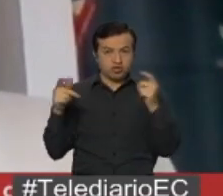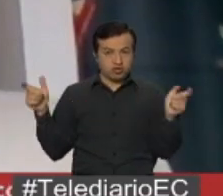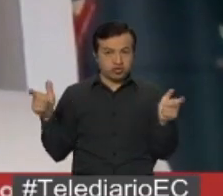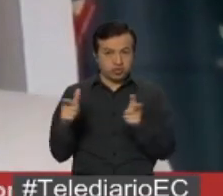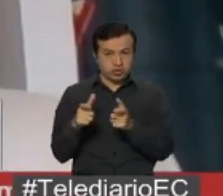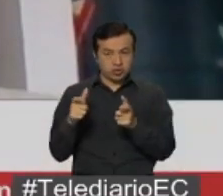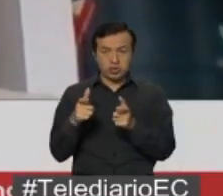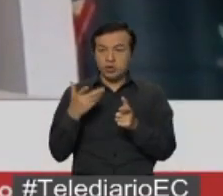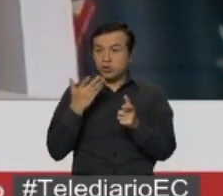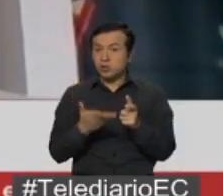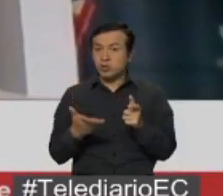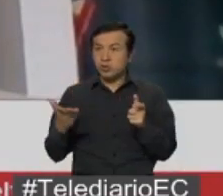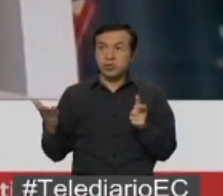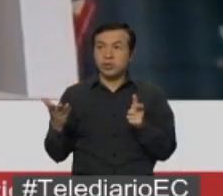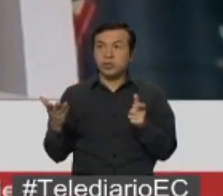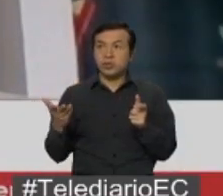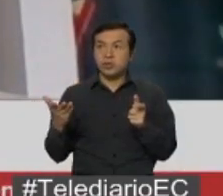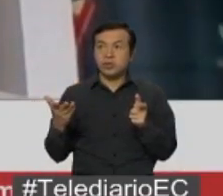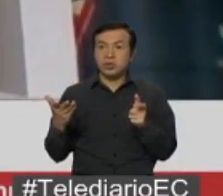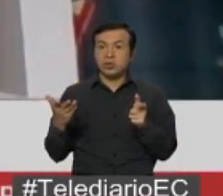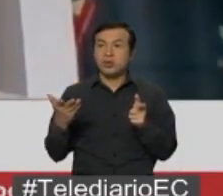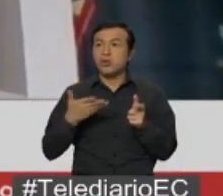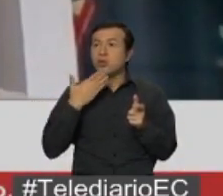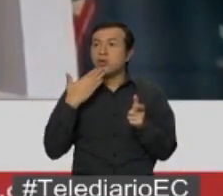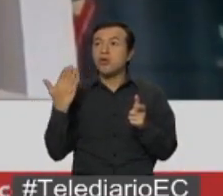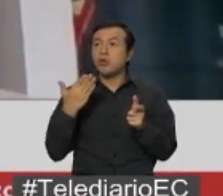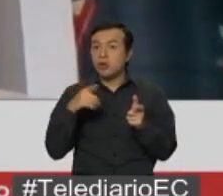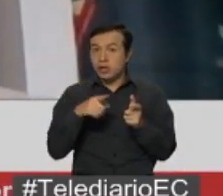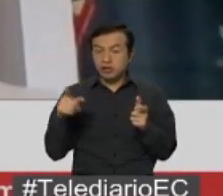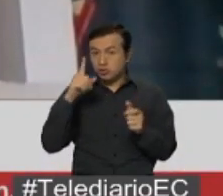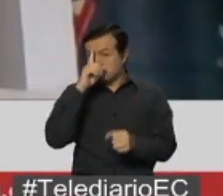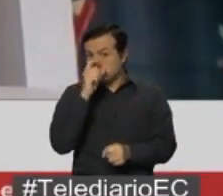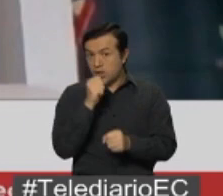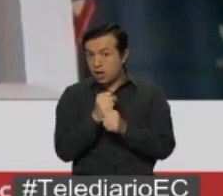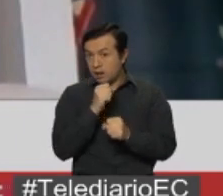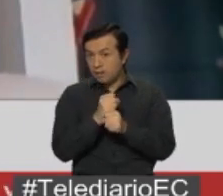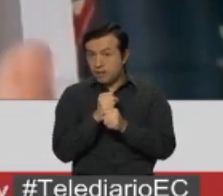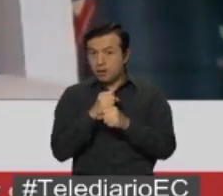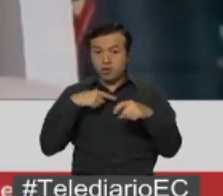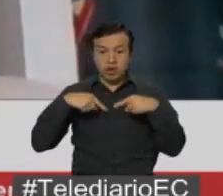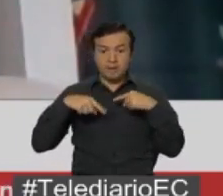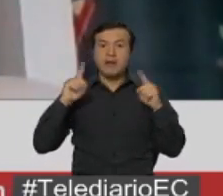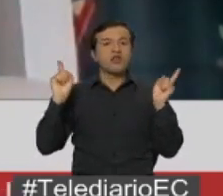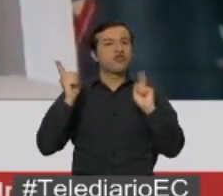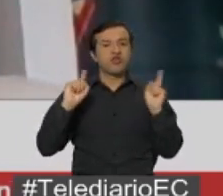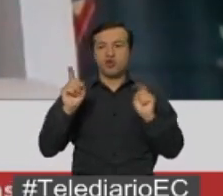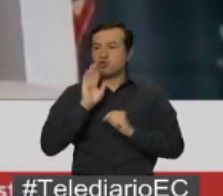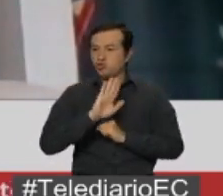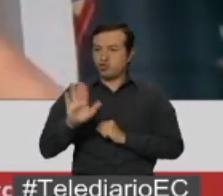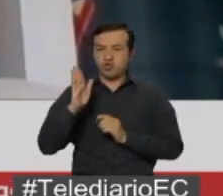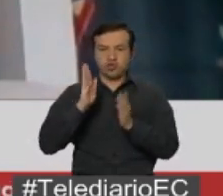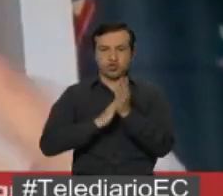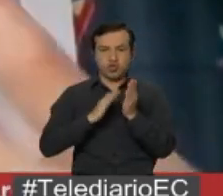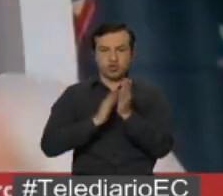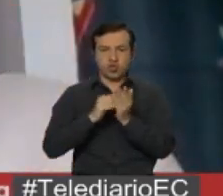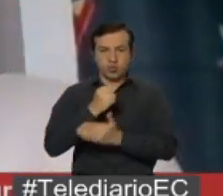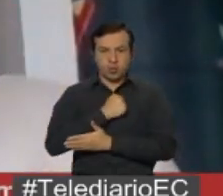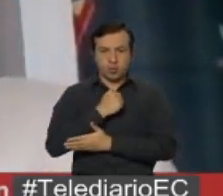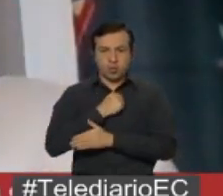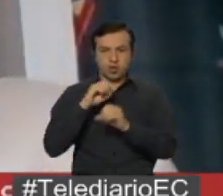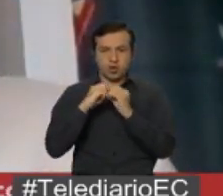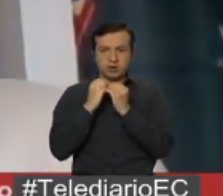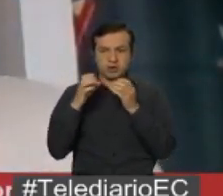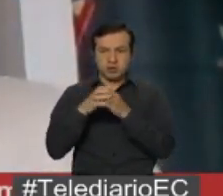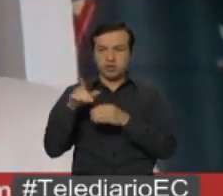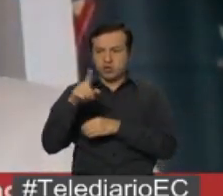porque en ellas no tenemos una relación laboral son los socios los dueños de la organización los que participan y